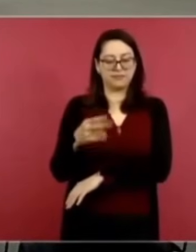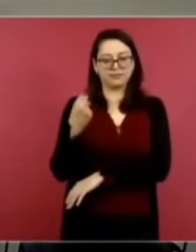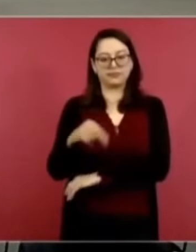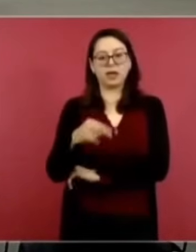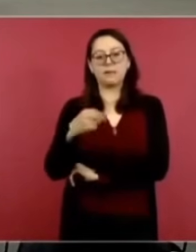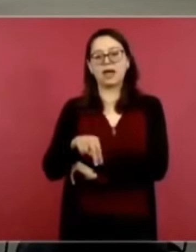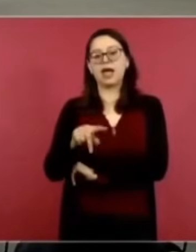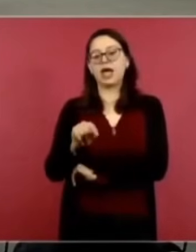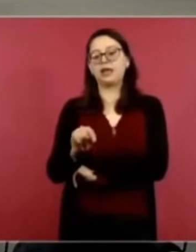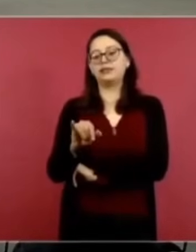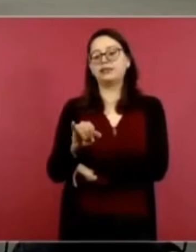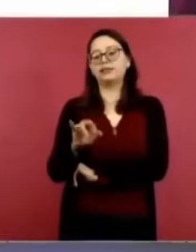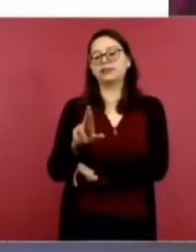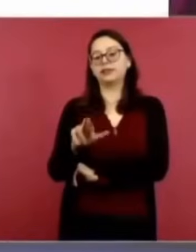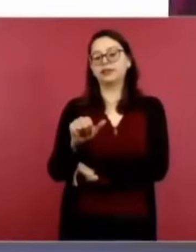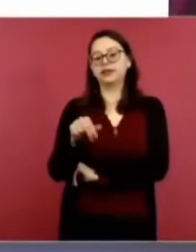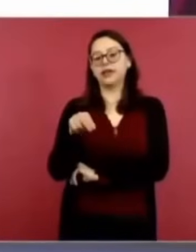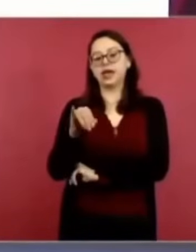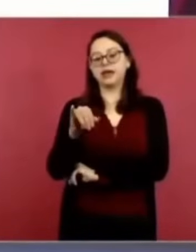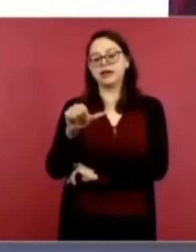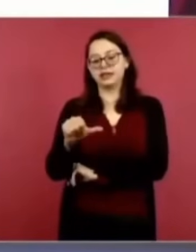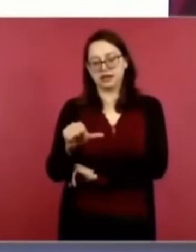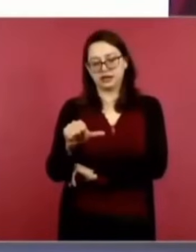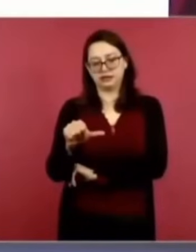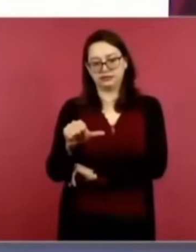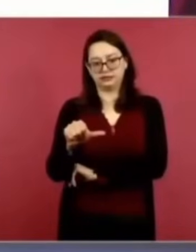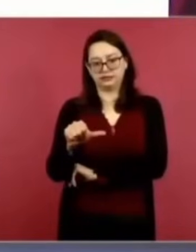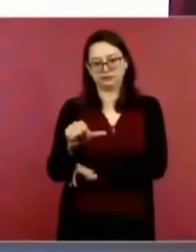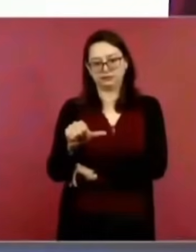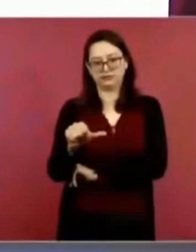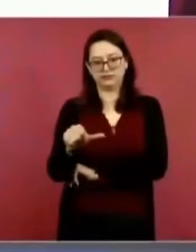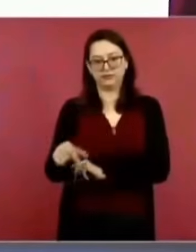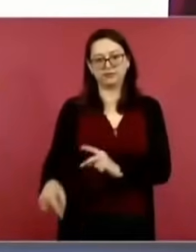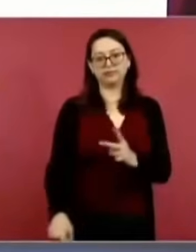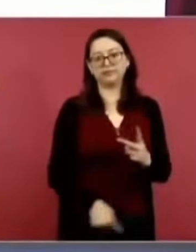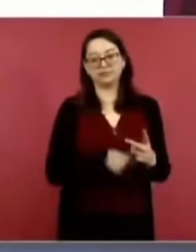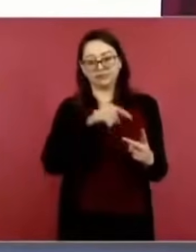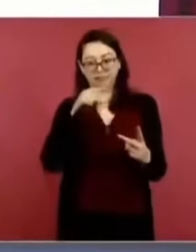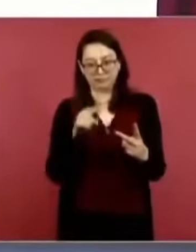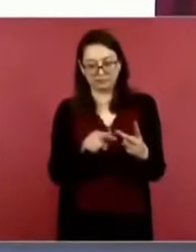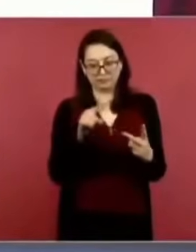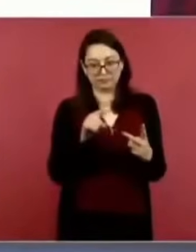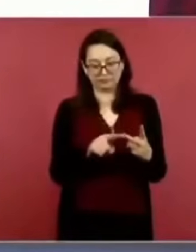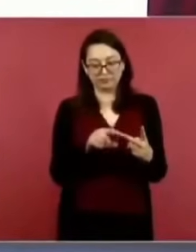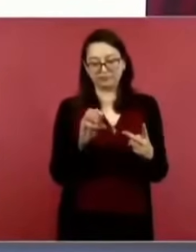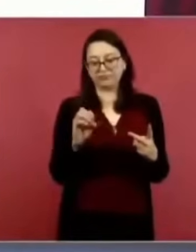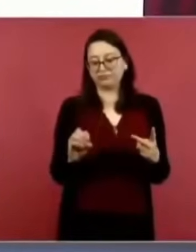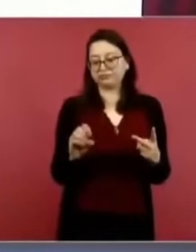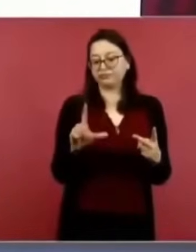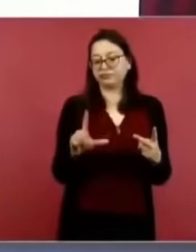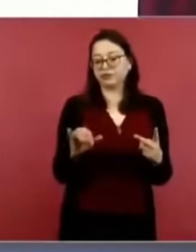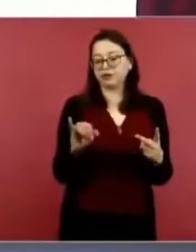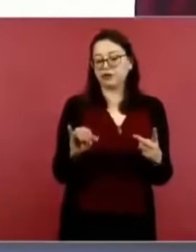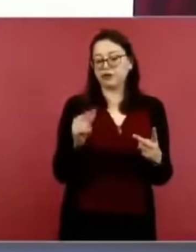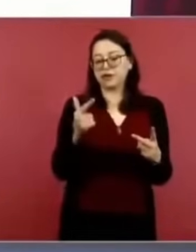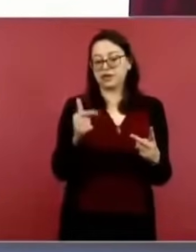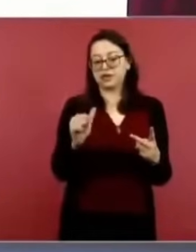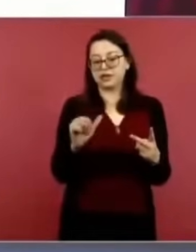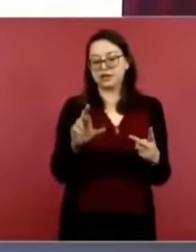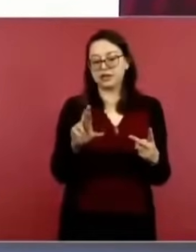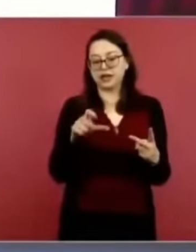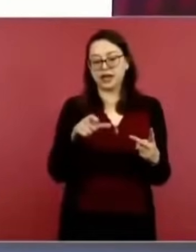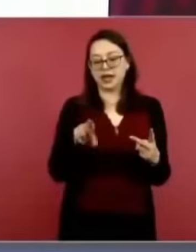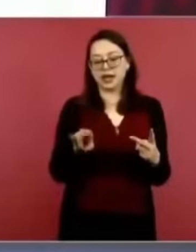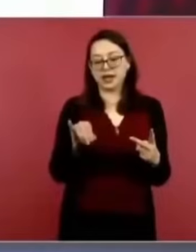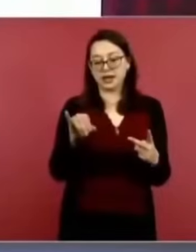provecho, en su beneficio. La oligarquía, forma degenerada de